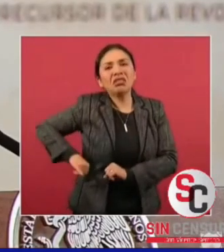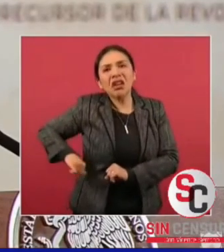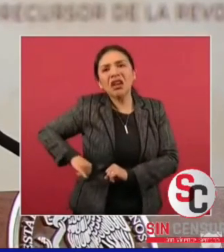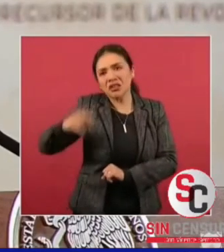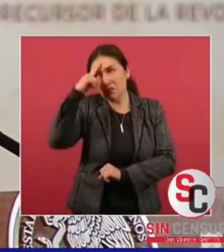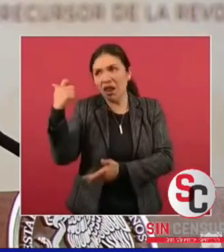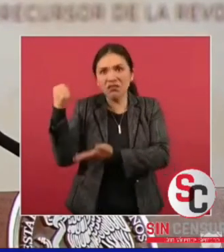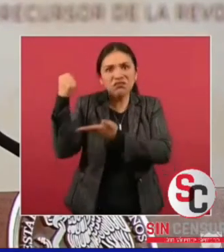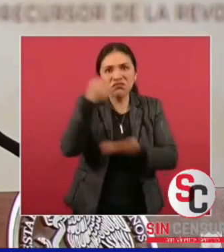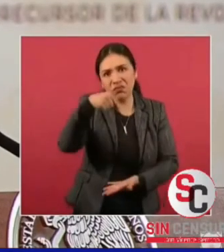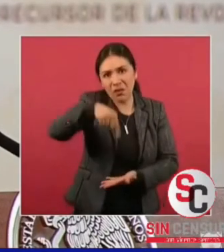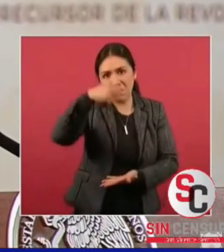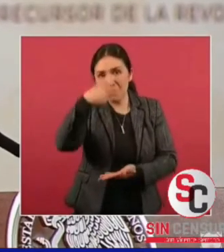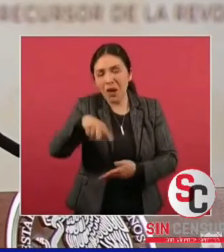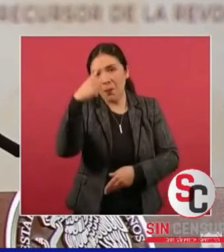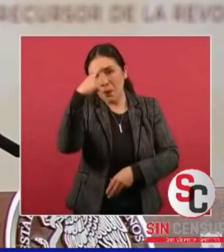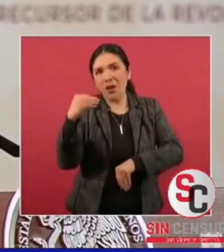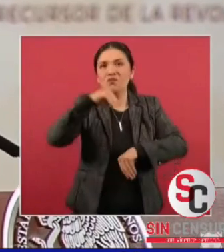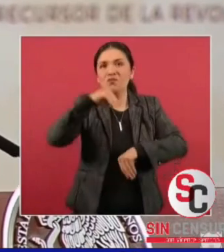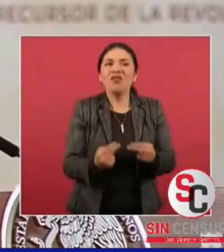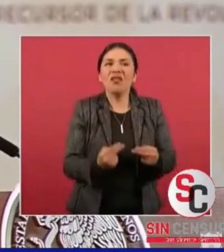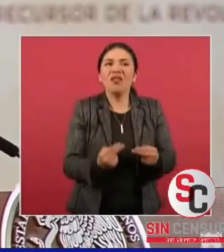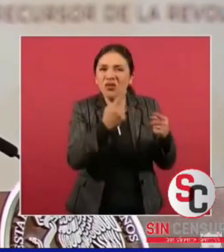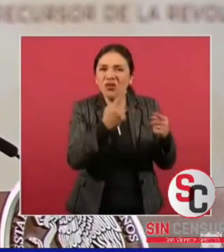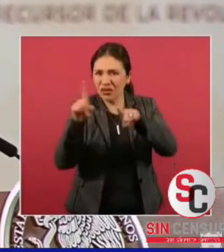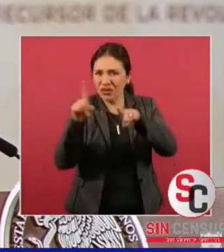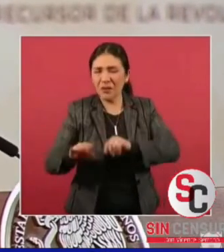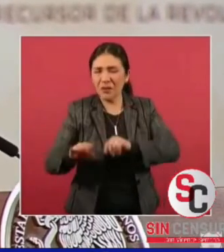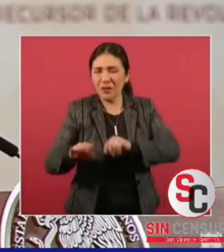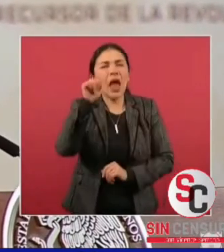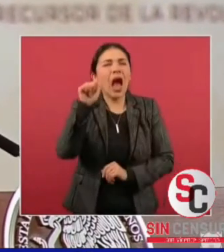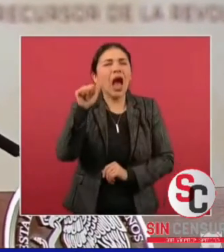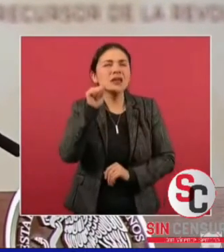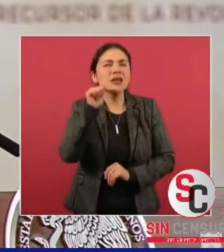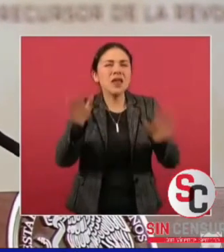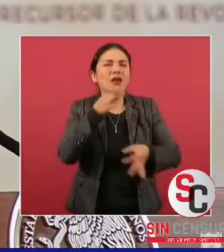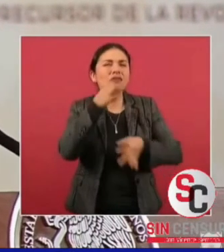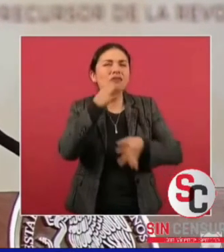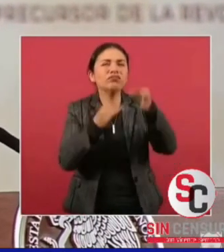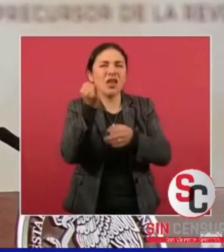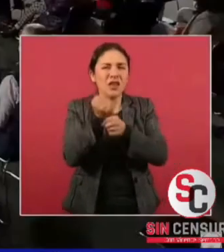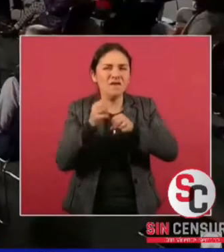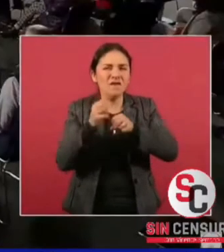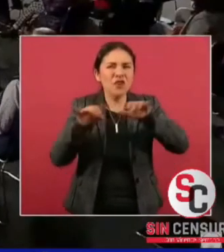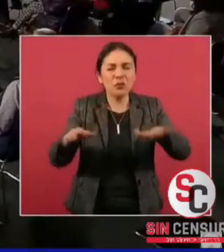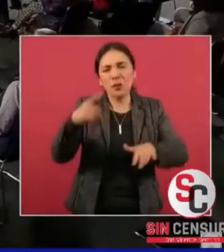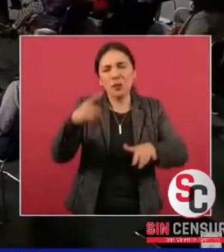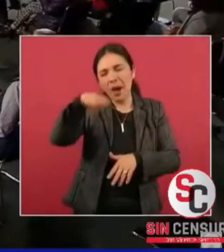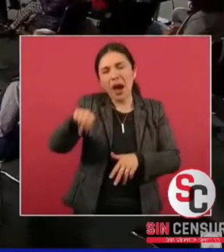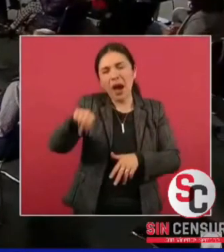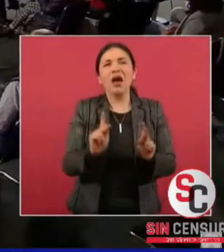marca, ¿verdad? ¿Verdad, Loret? A ver, échelo, Ceci.